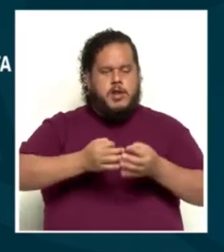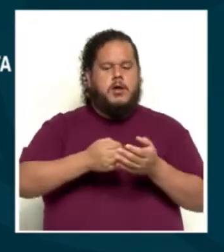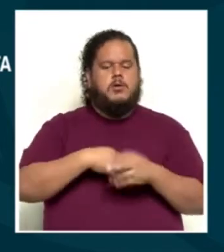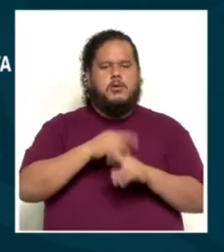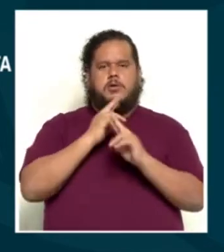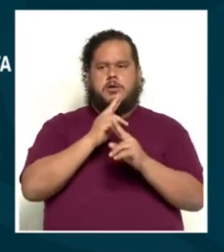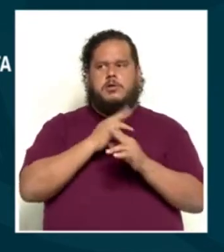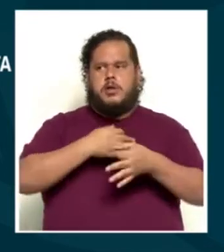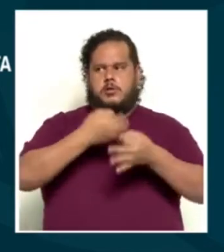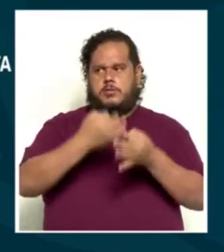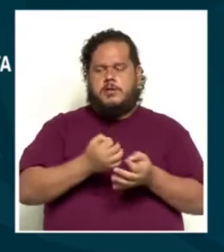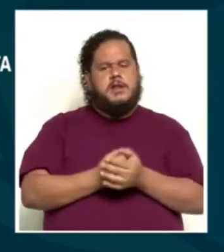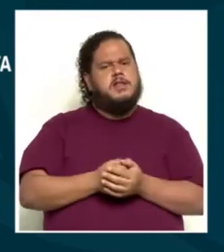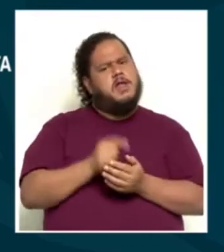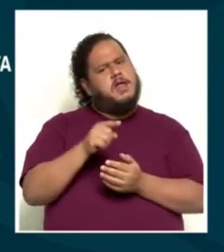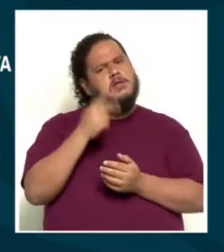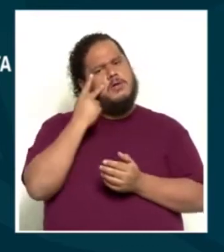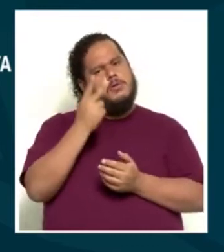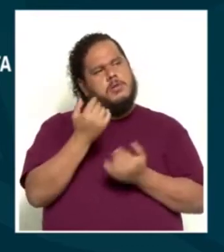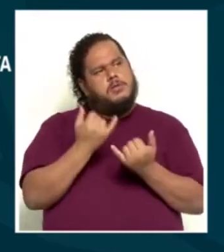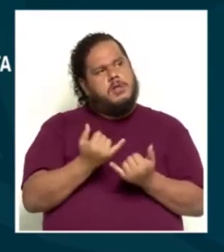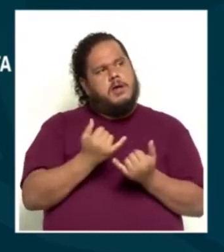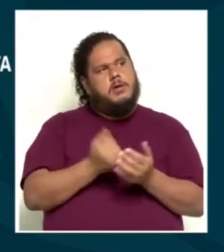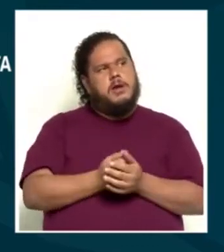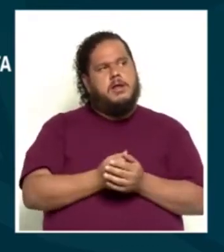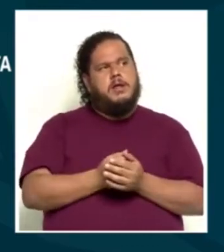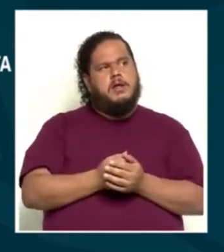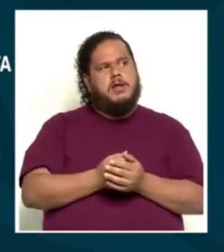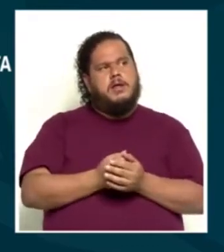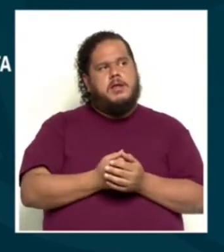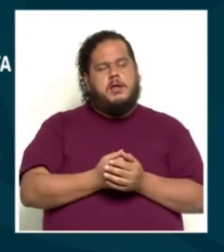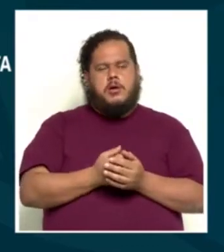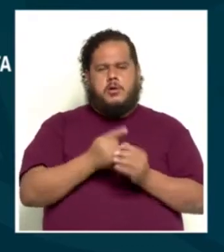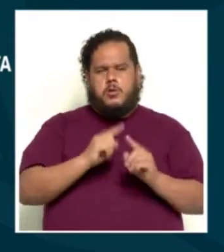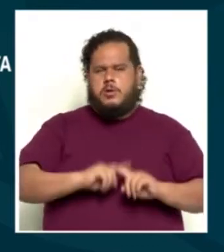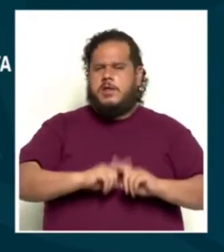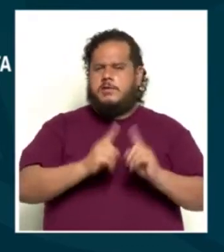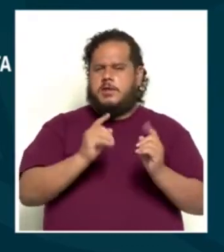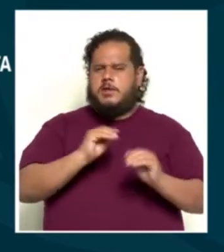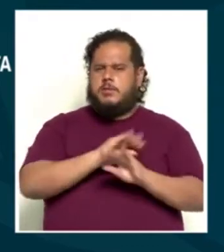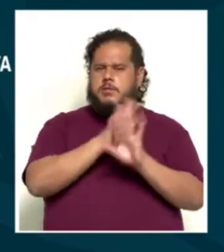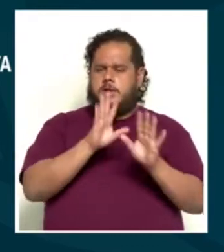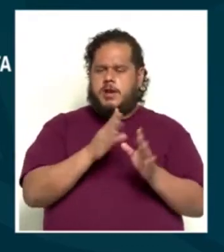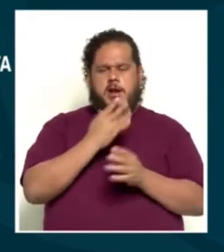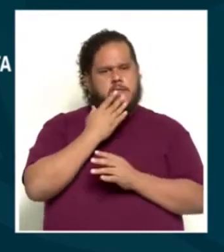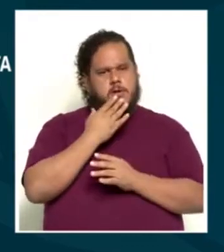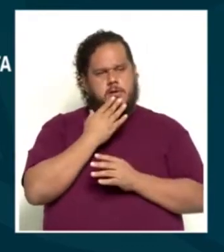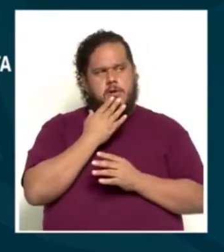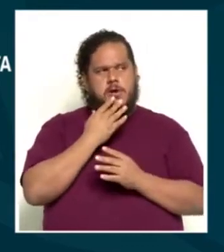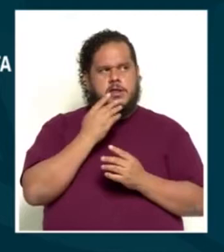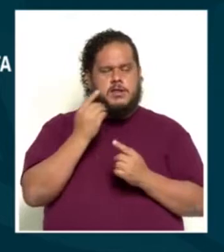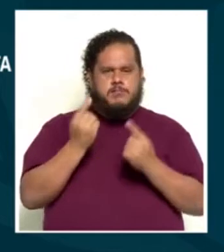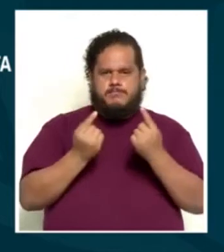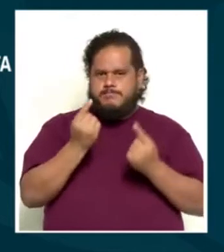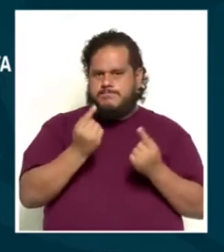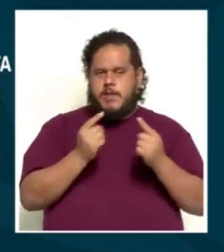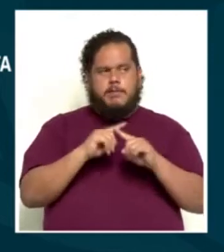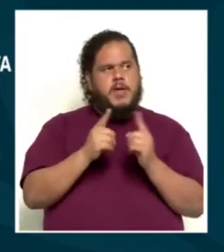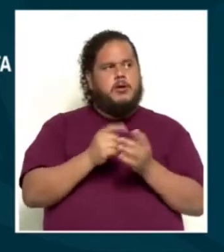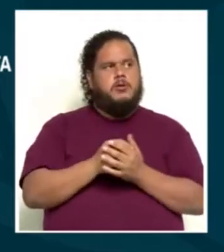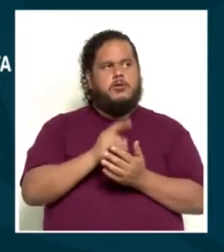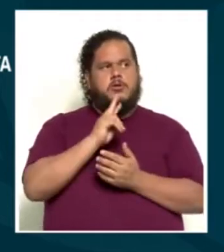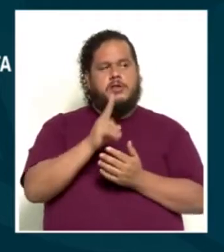Daniel Calvo, esto lo vemos ahora con una diferencia muy clara de colores entre unos y otros. Lo cierto es